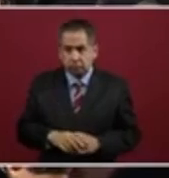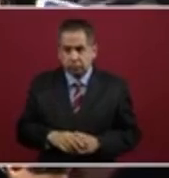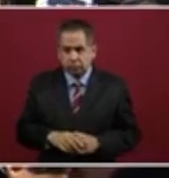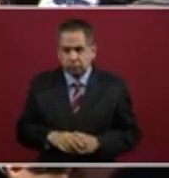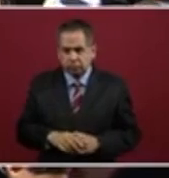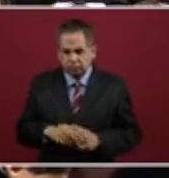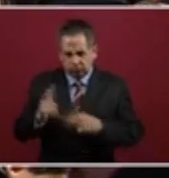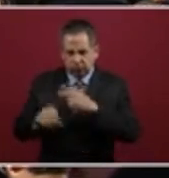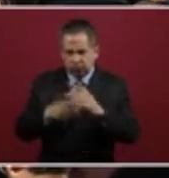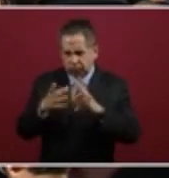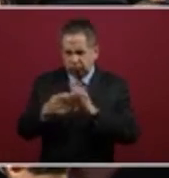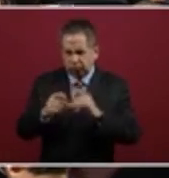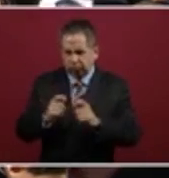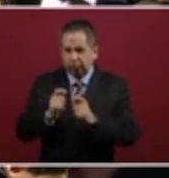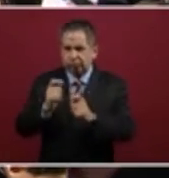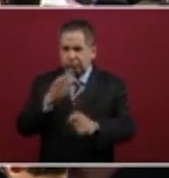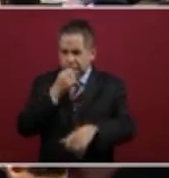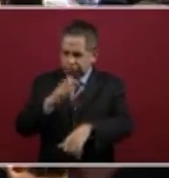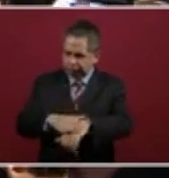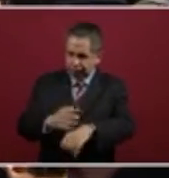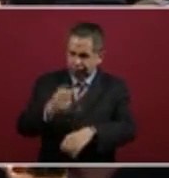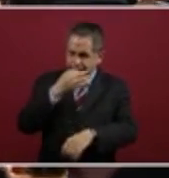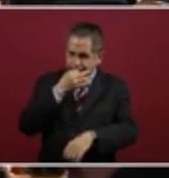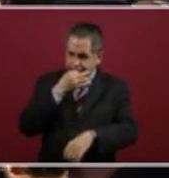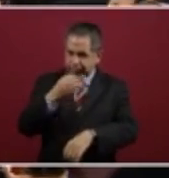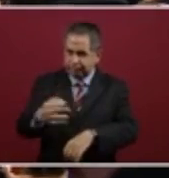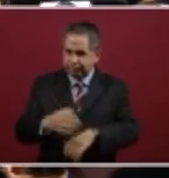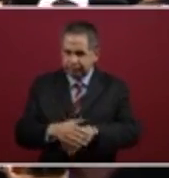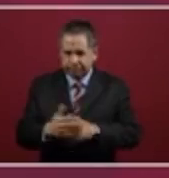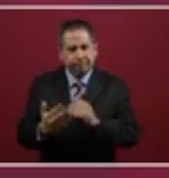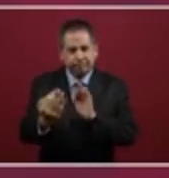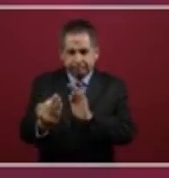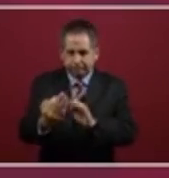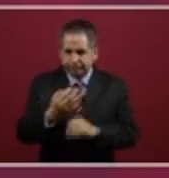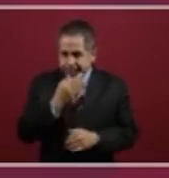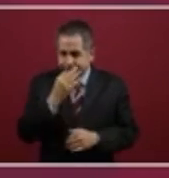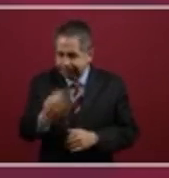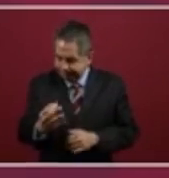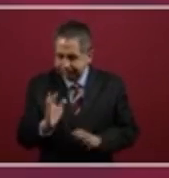Te voy a dar la primicia. A ver. Porque estás aquí.